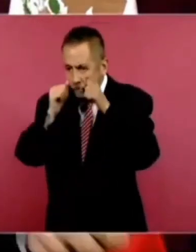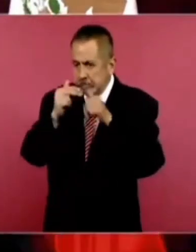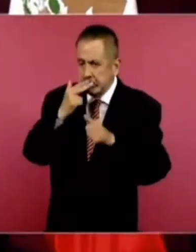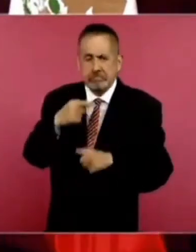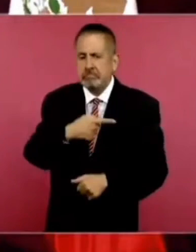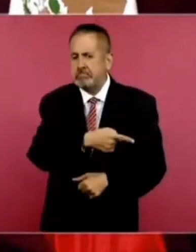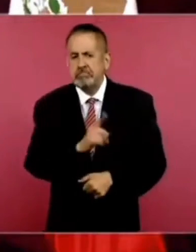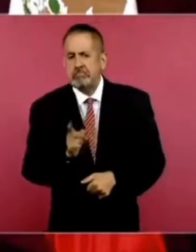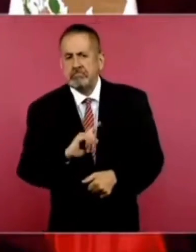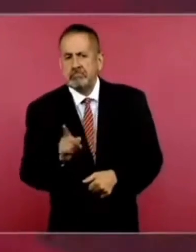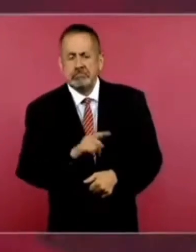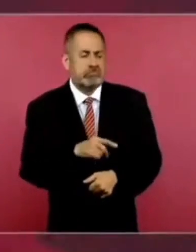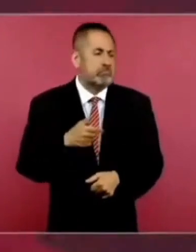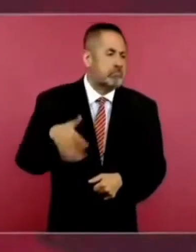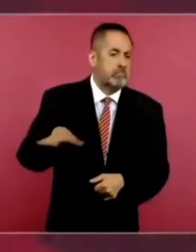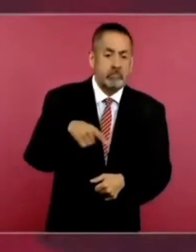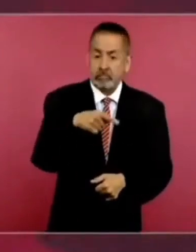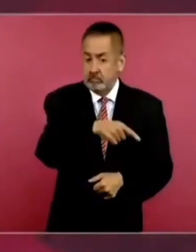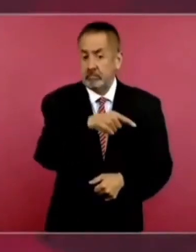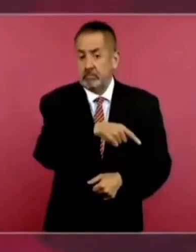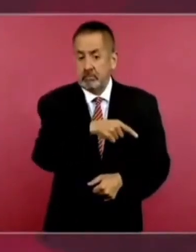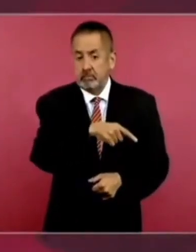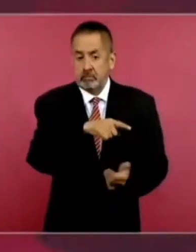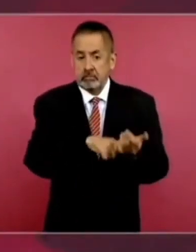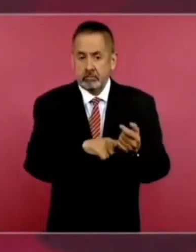y su futuro,